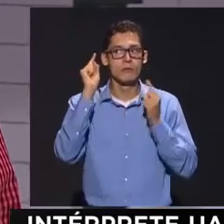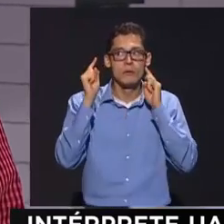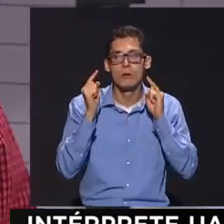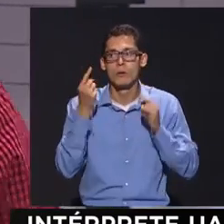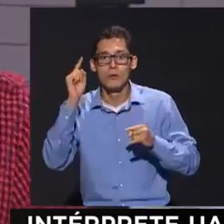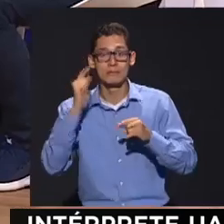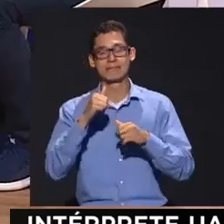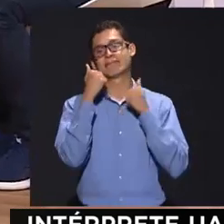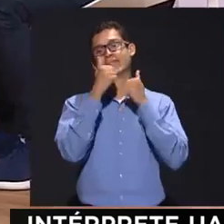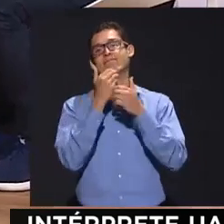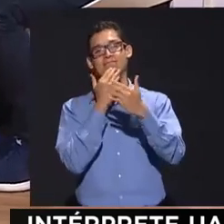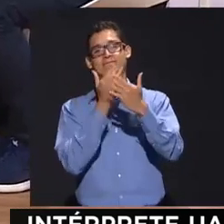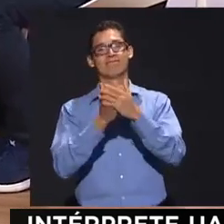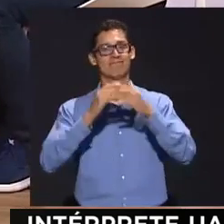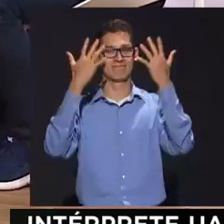bueno